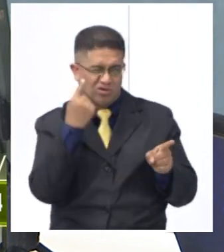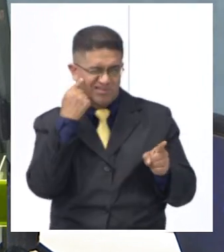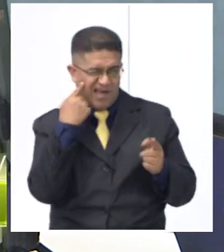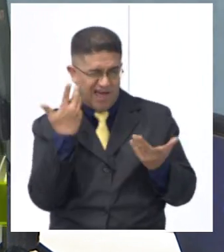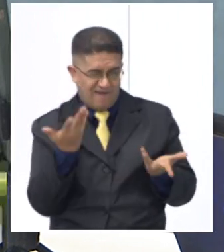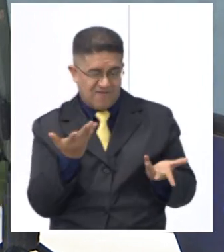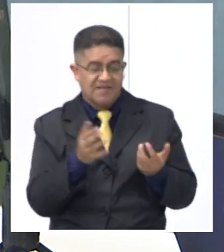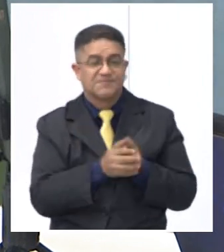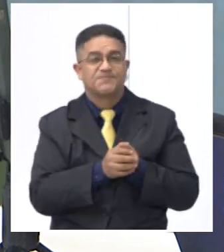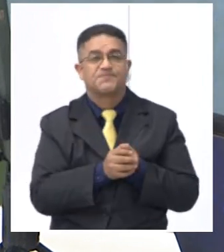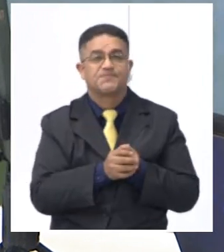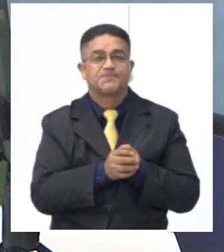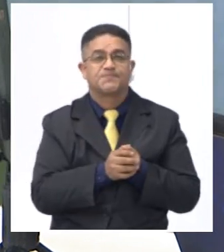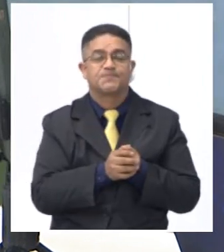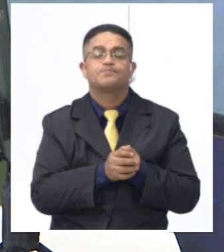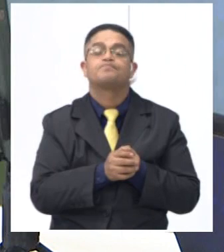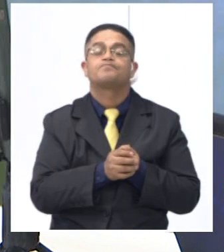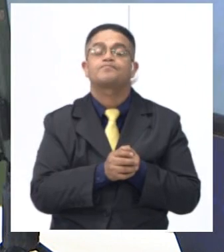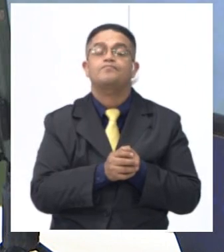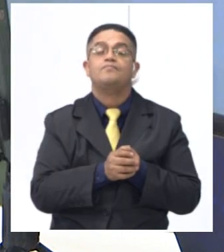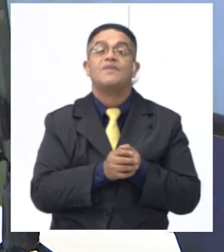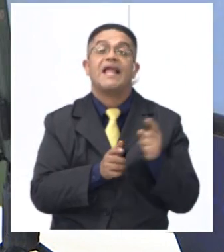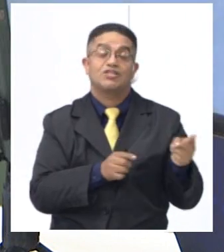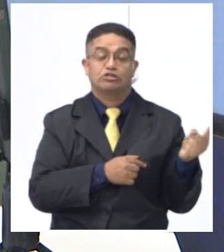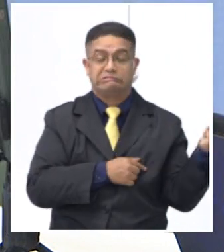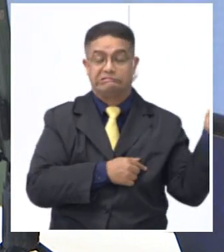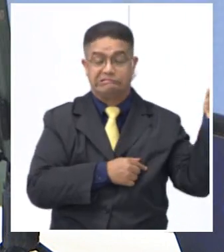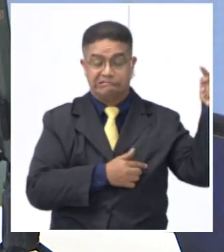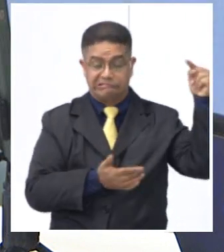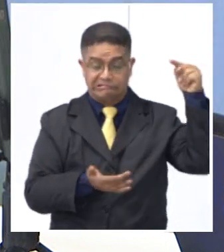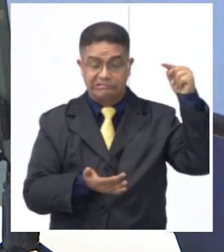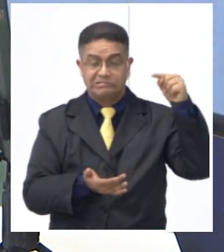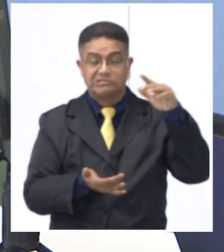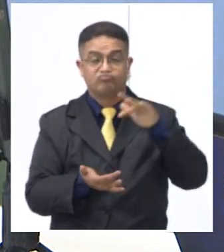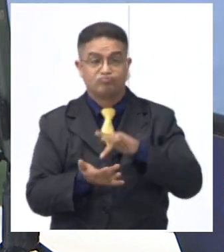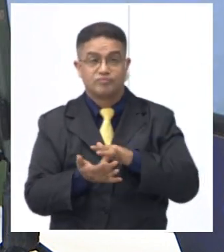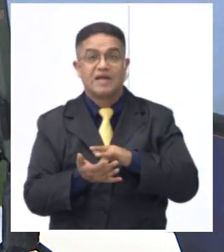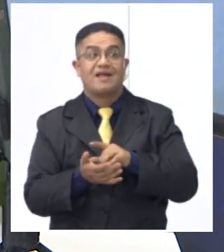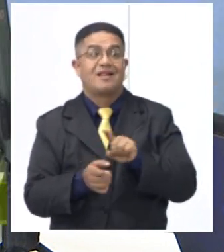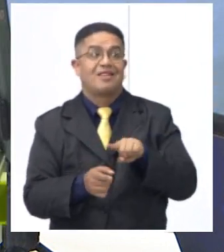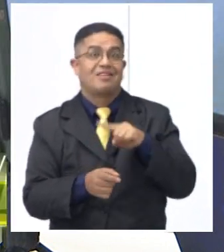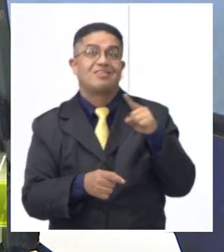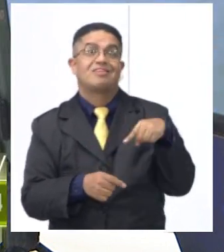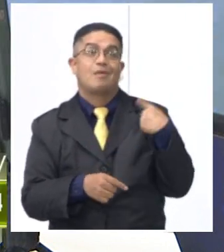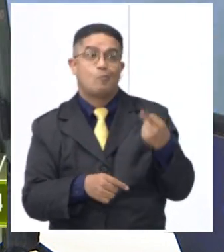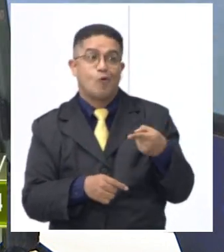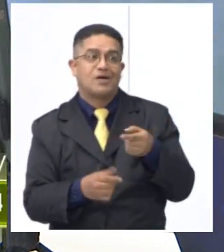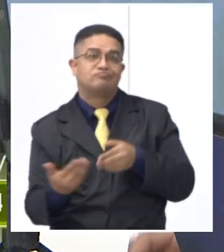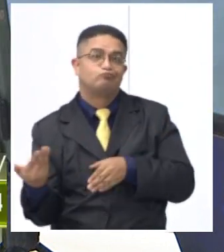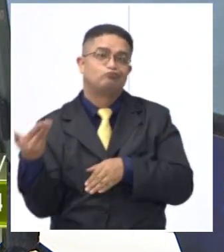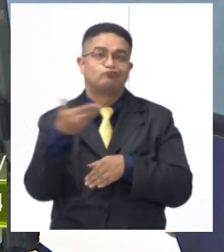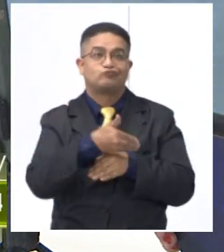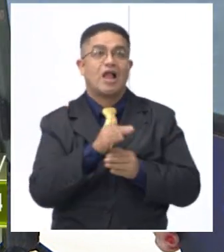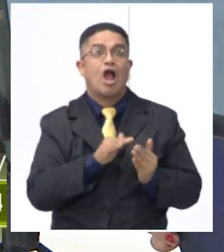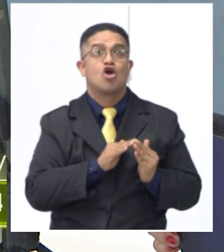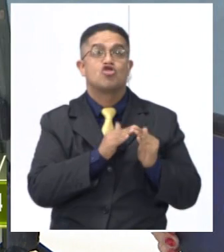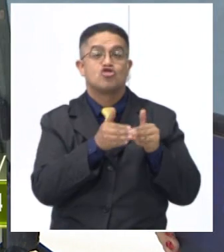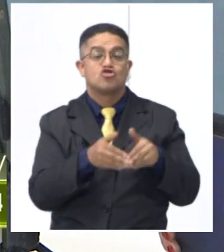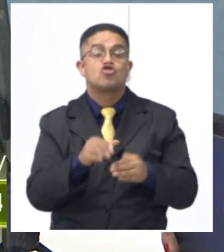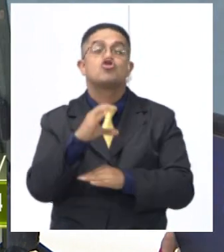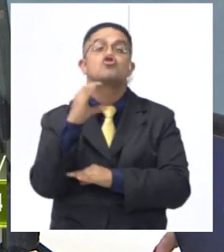Que cuando ellos cuando van a Colombia, el barco que va a Colombia naufraga en el